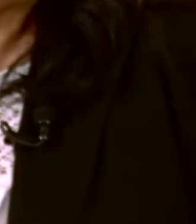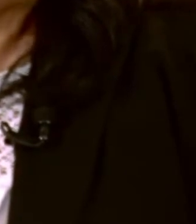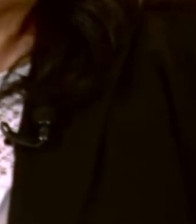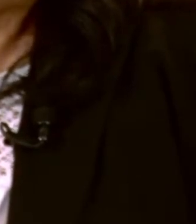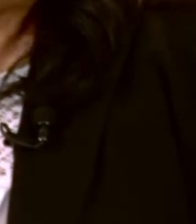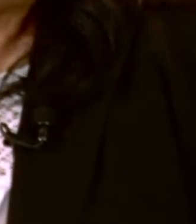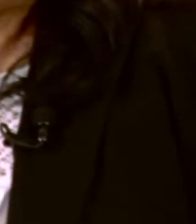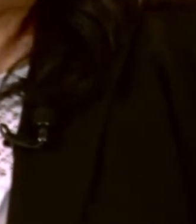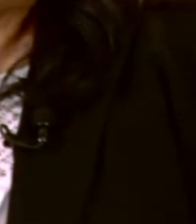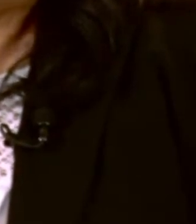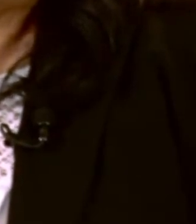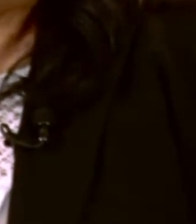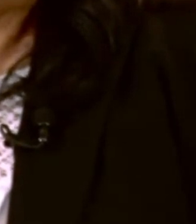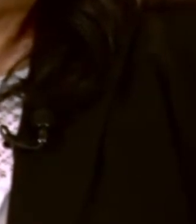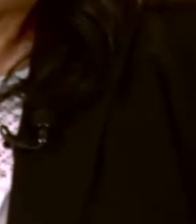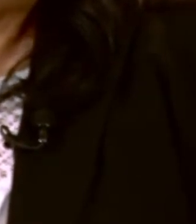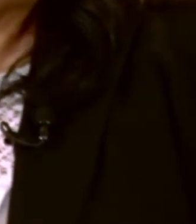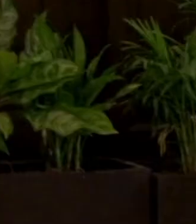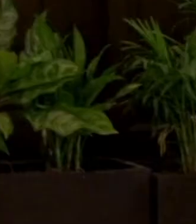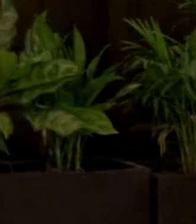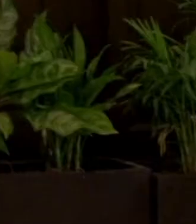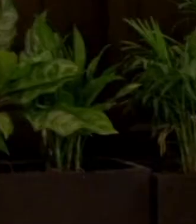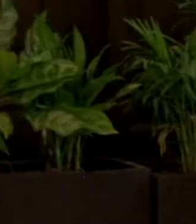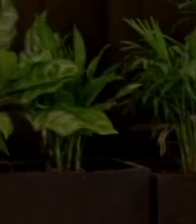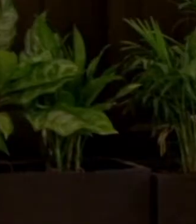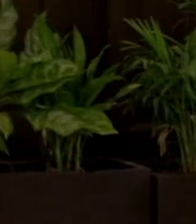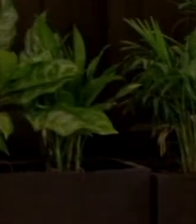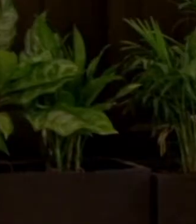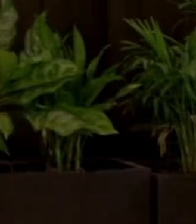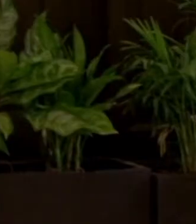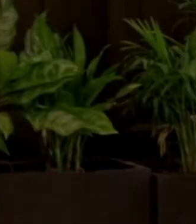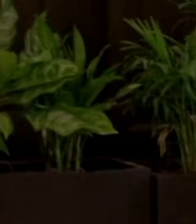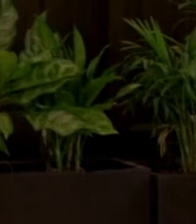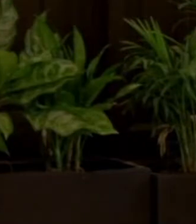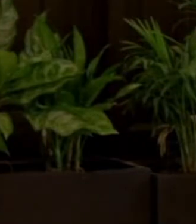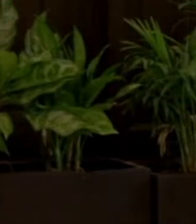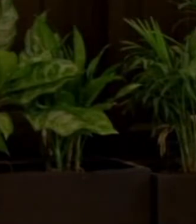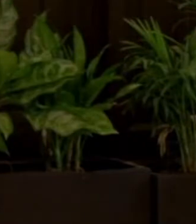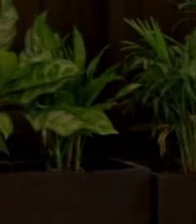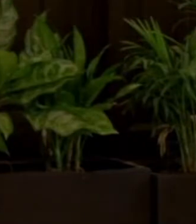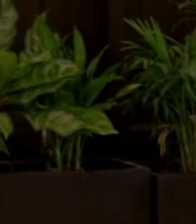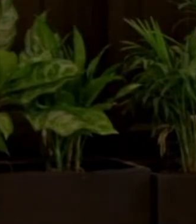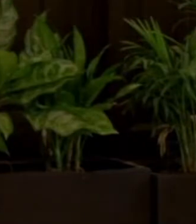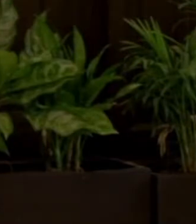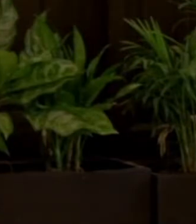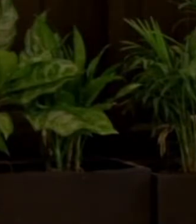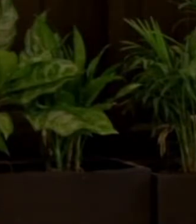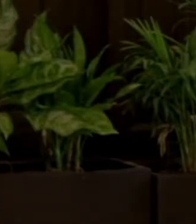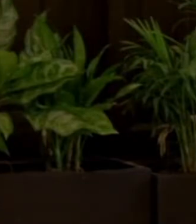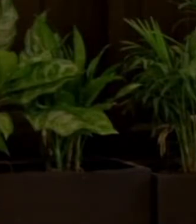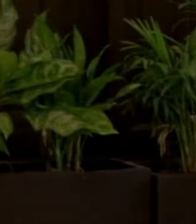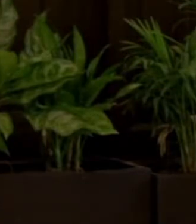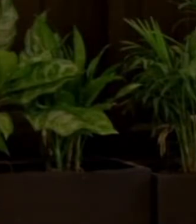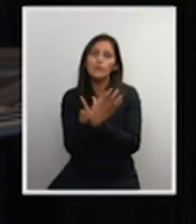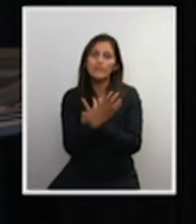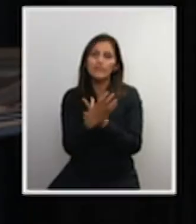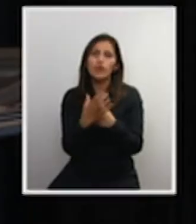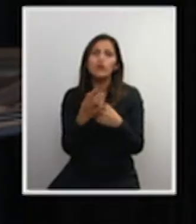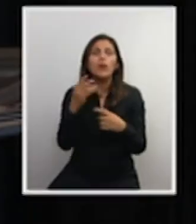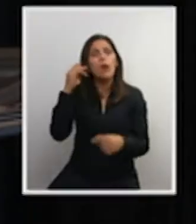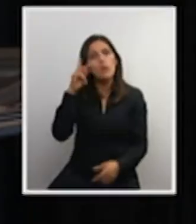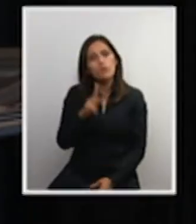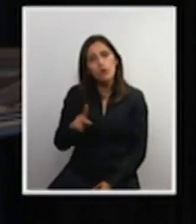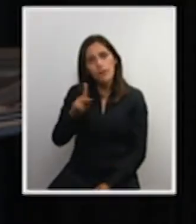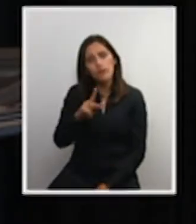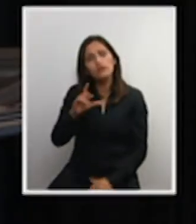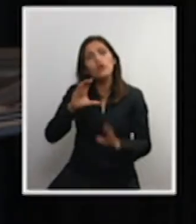artículo 2, donde dice que esta Constitución es pluricultural, es intercultural y